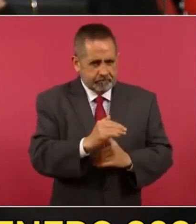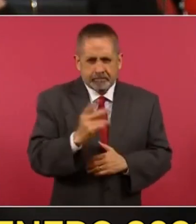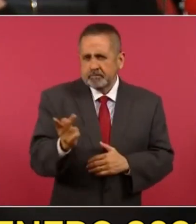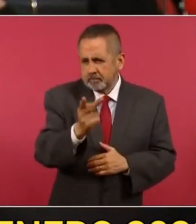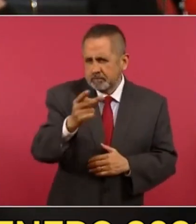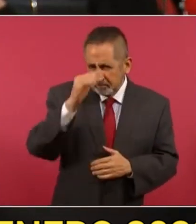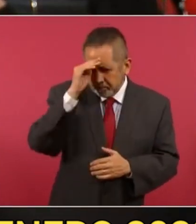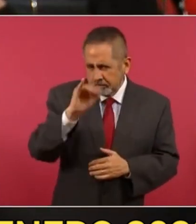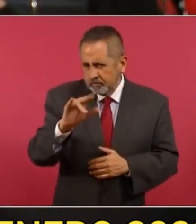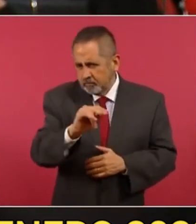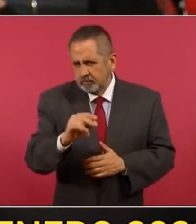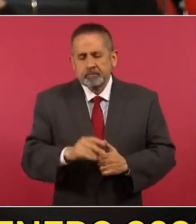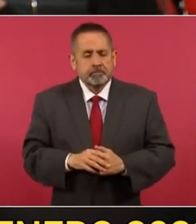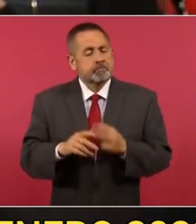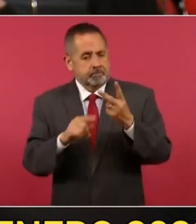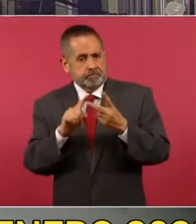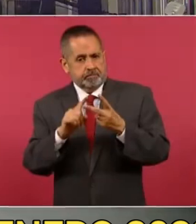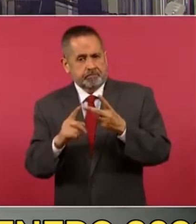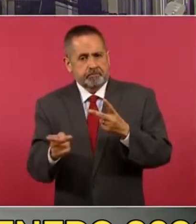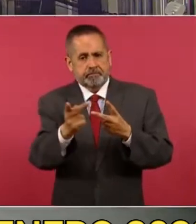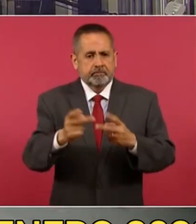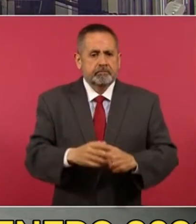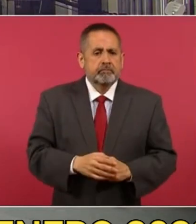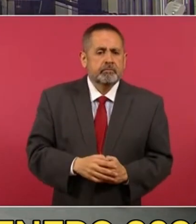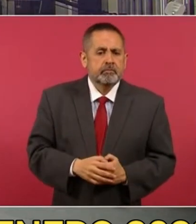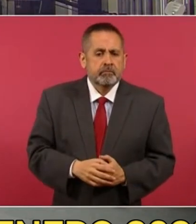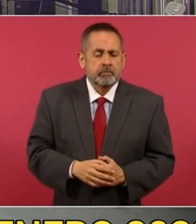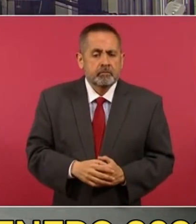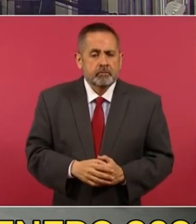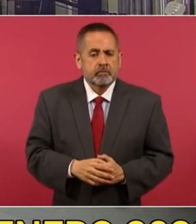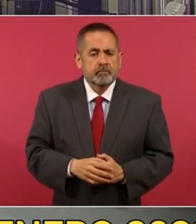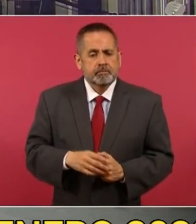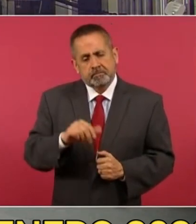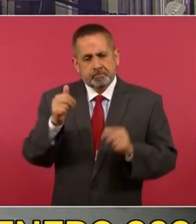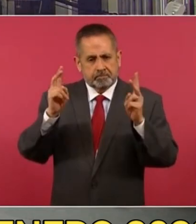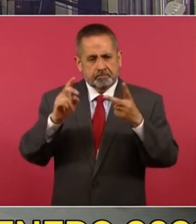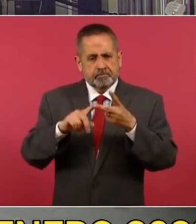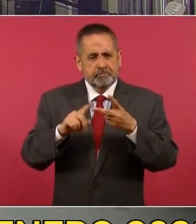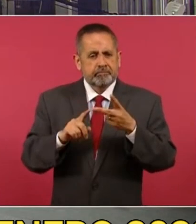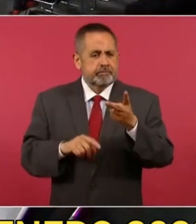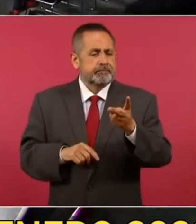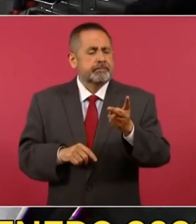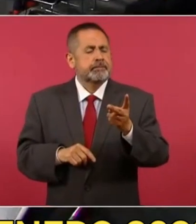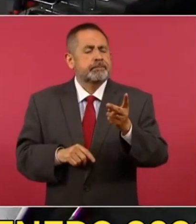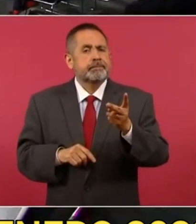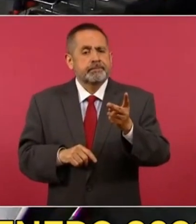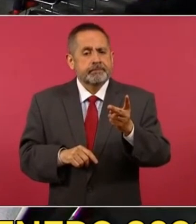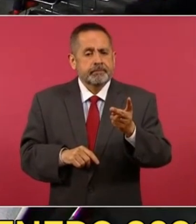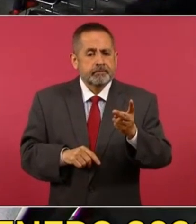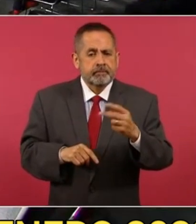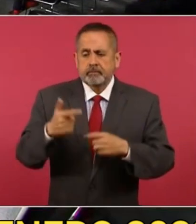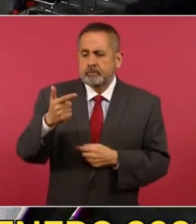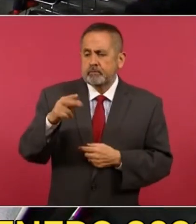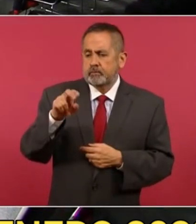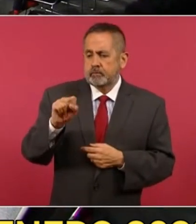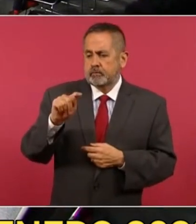me permite también preguntarle en un segundo tema, con el tema de Gustavo